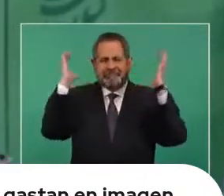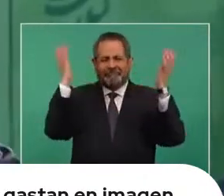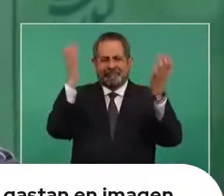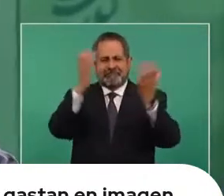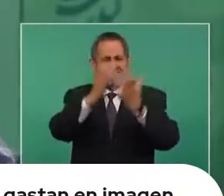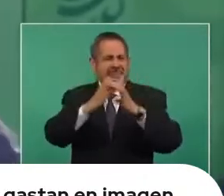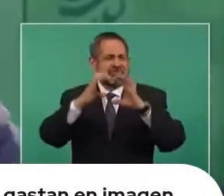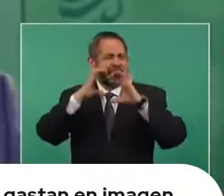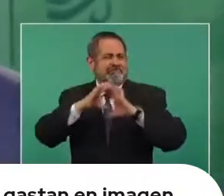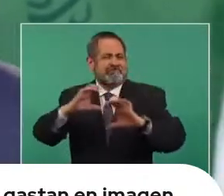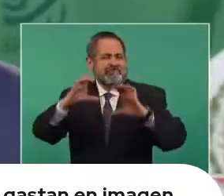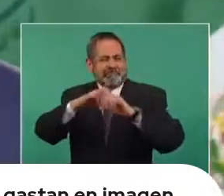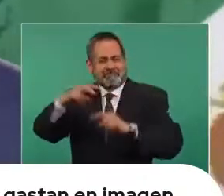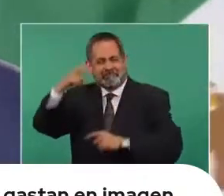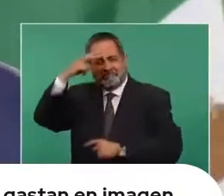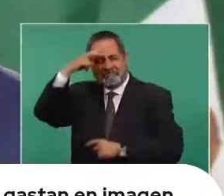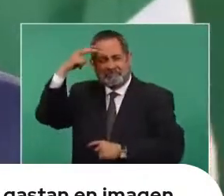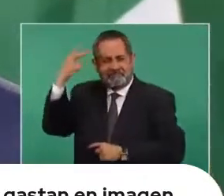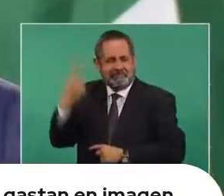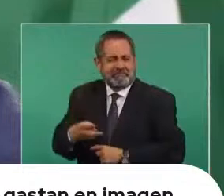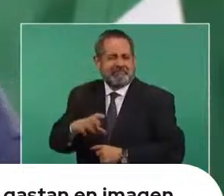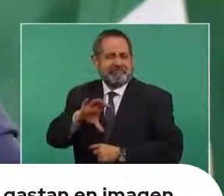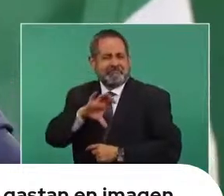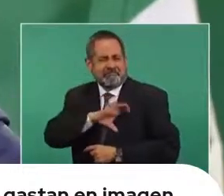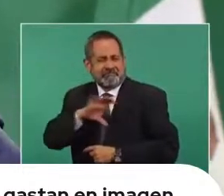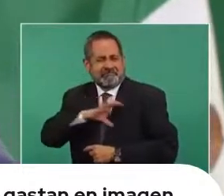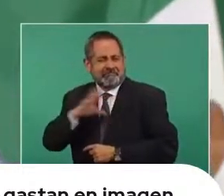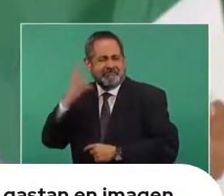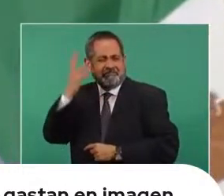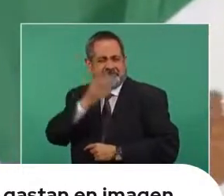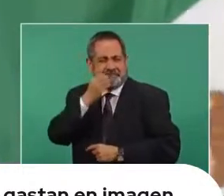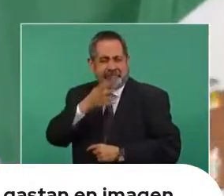México lindo y querido.